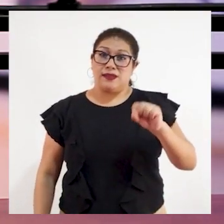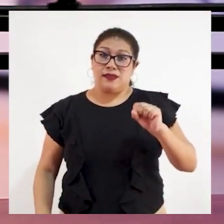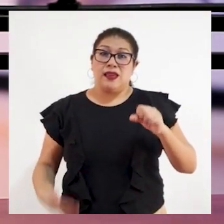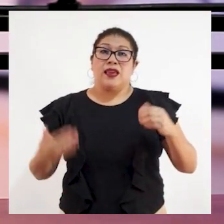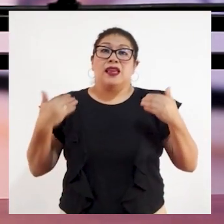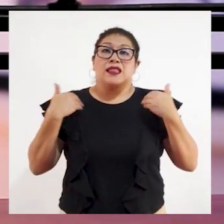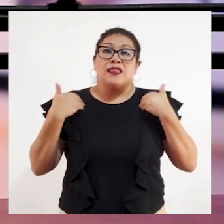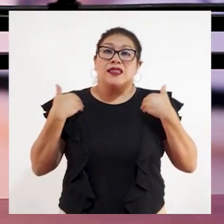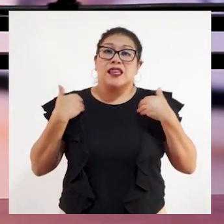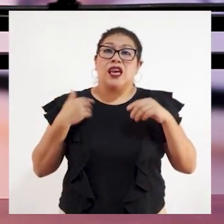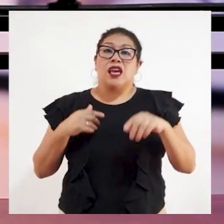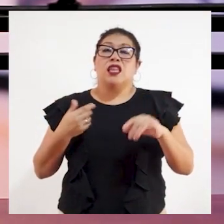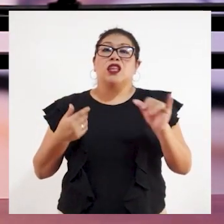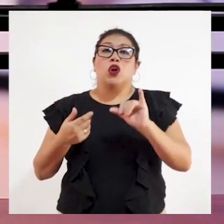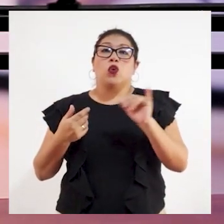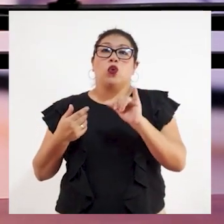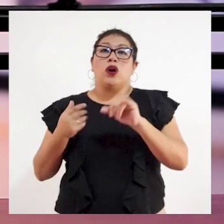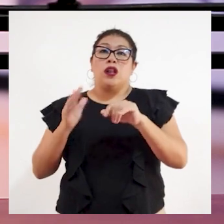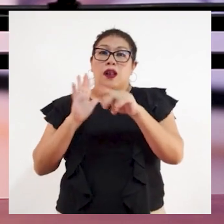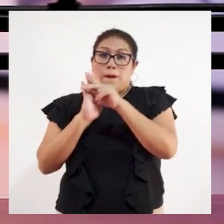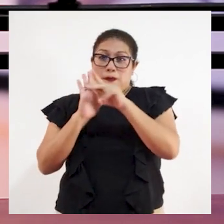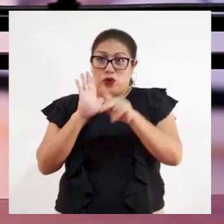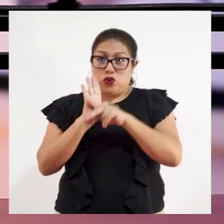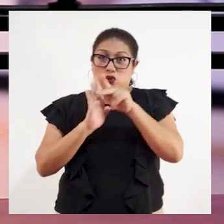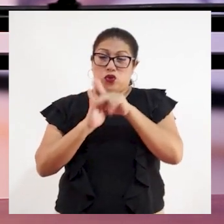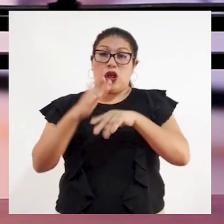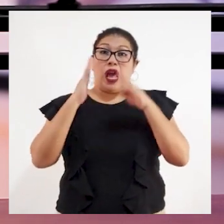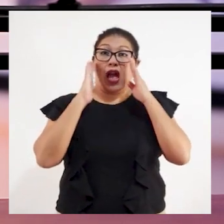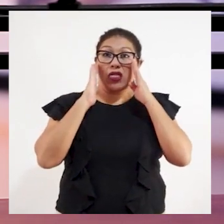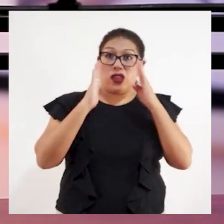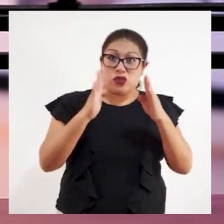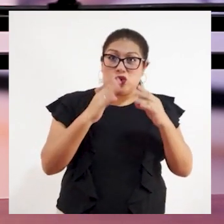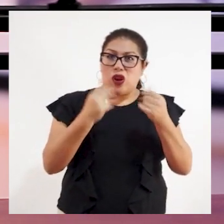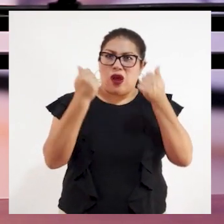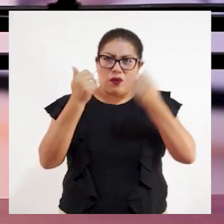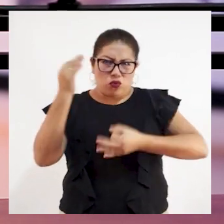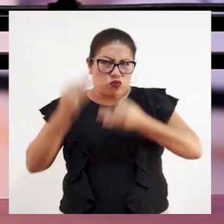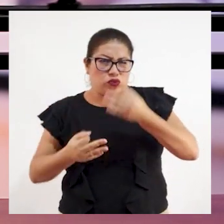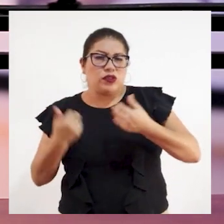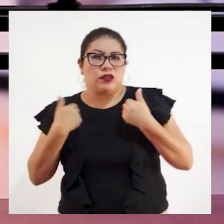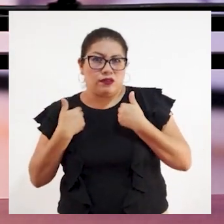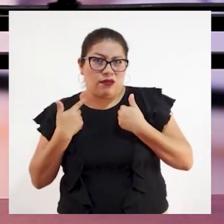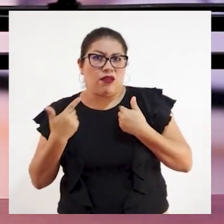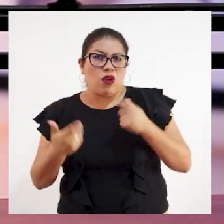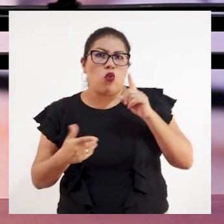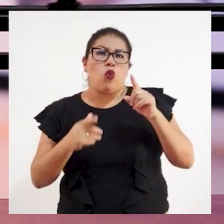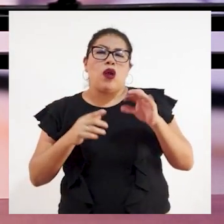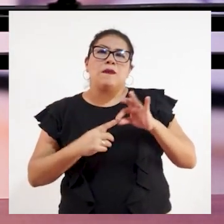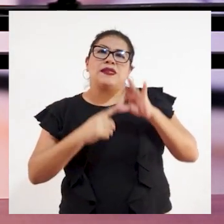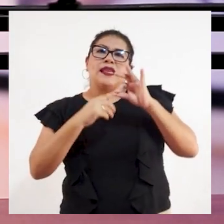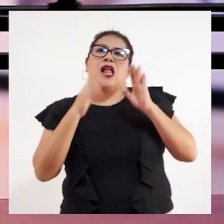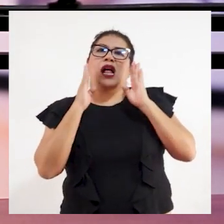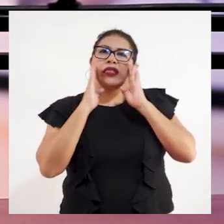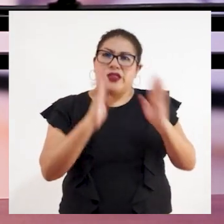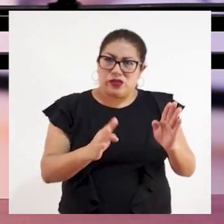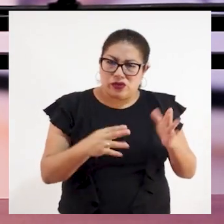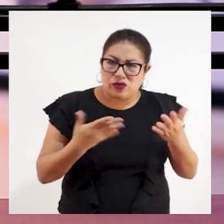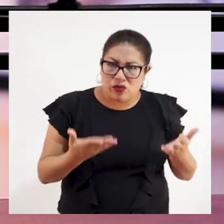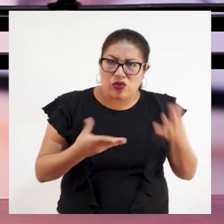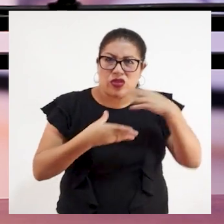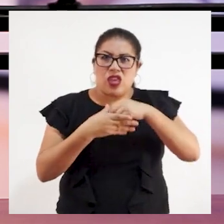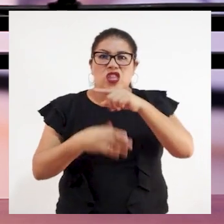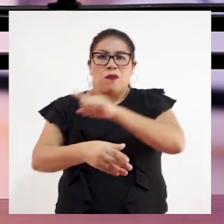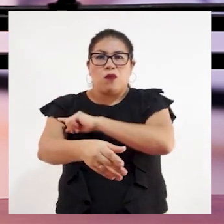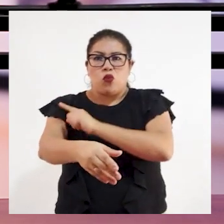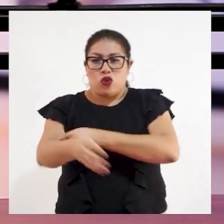existe un protocolo de atención judicial rápida, de una atención preferente dentro